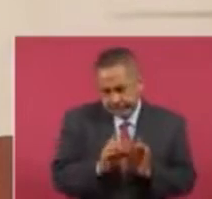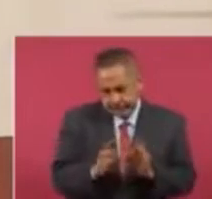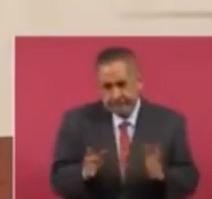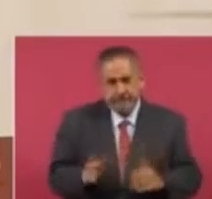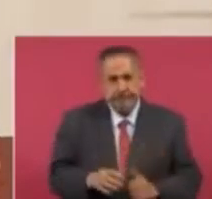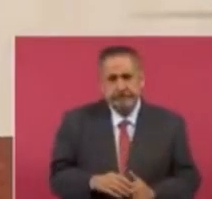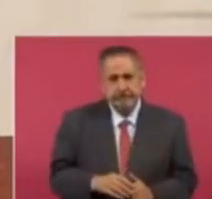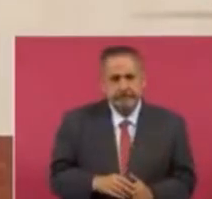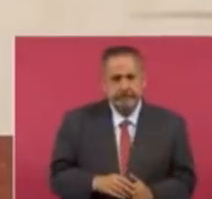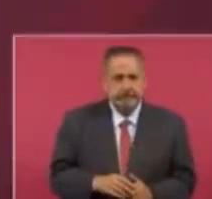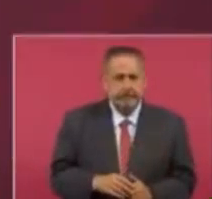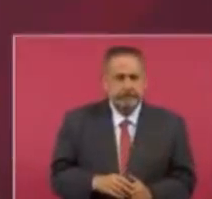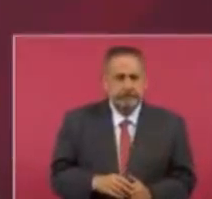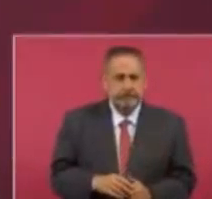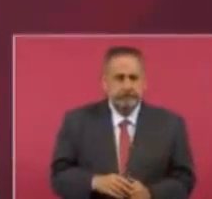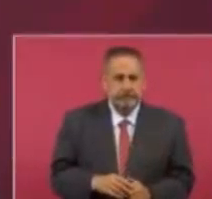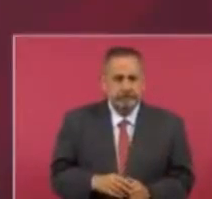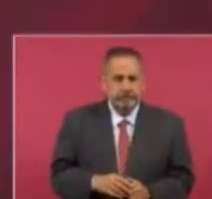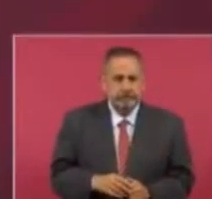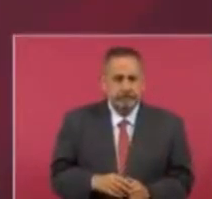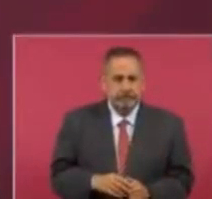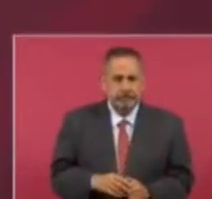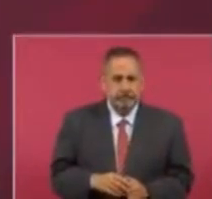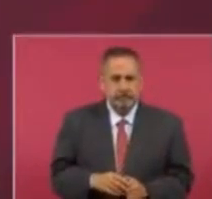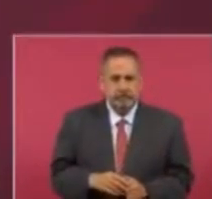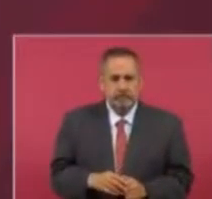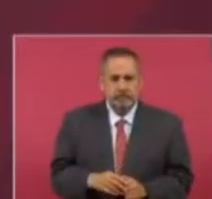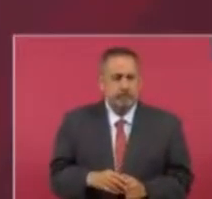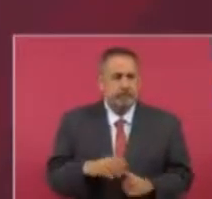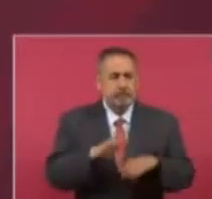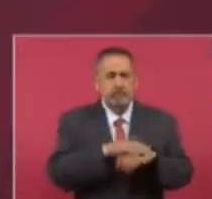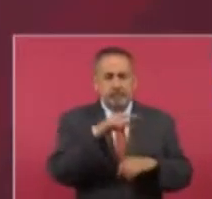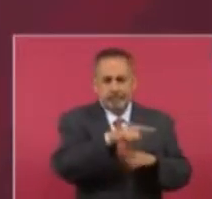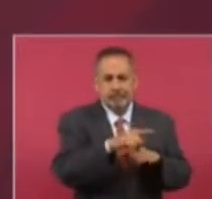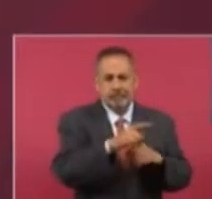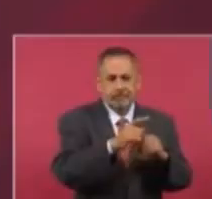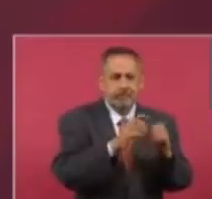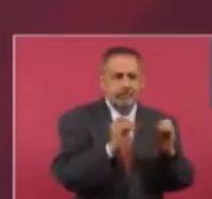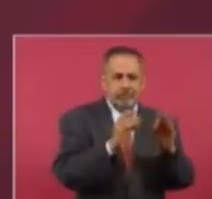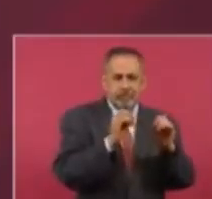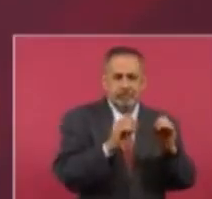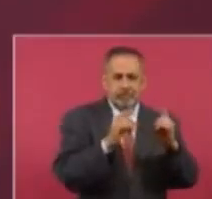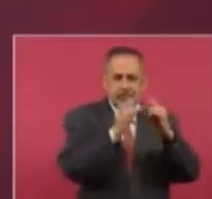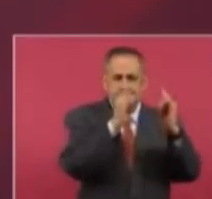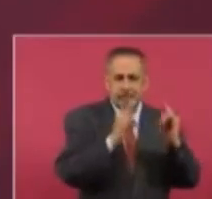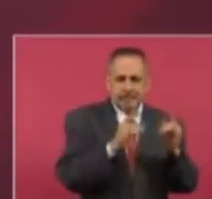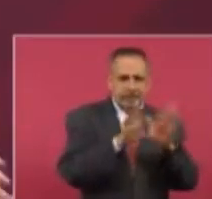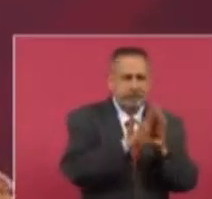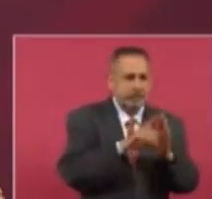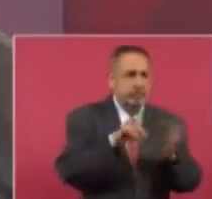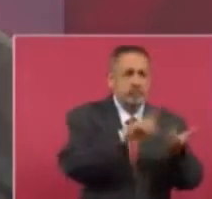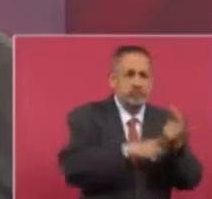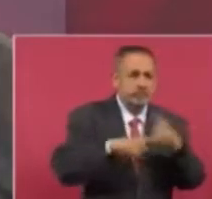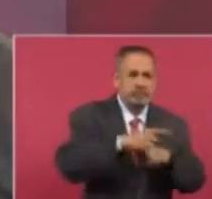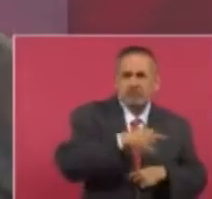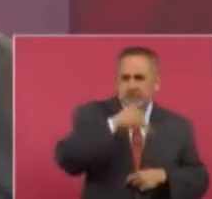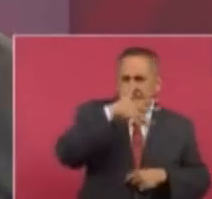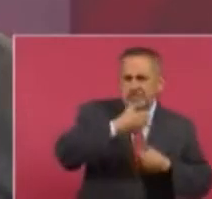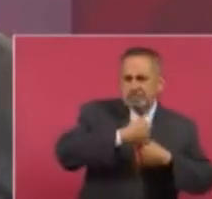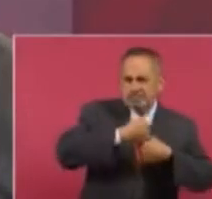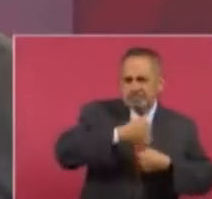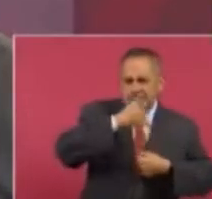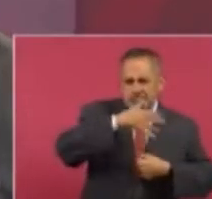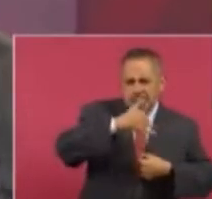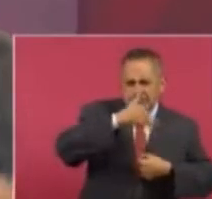esta mañana el presidente Andrés Manuel López Obrador reveló una nueva versión en cuanto a lo sucedido en el centro migratorio en